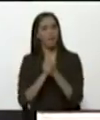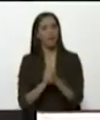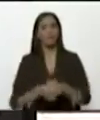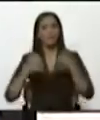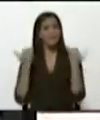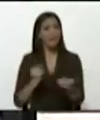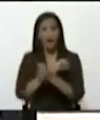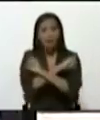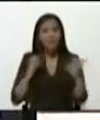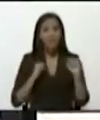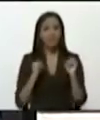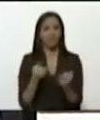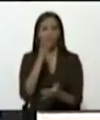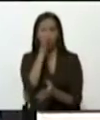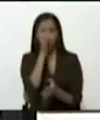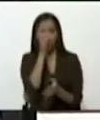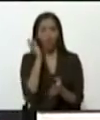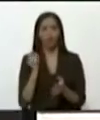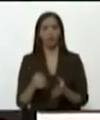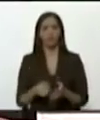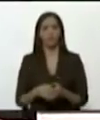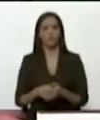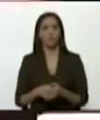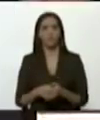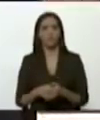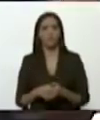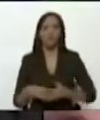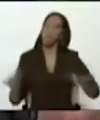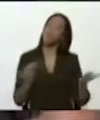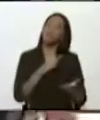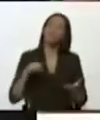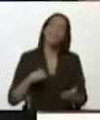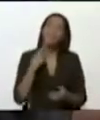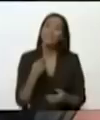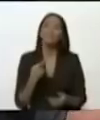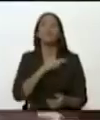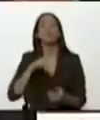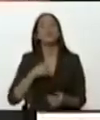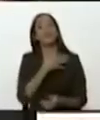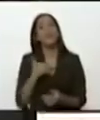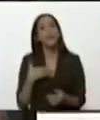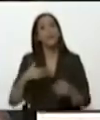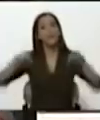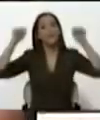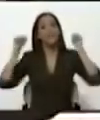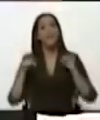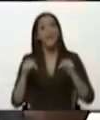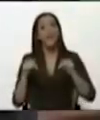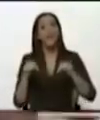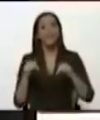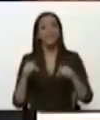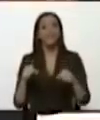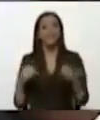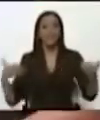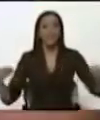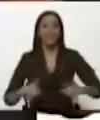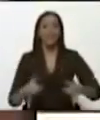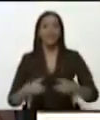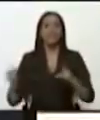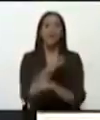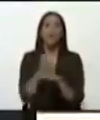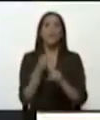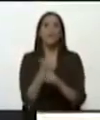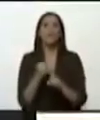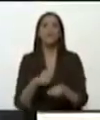tanta mamadera de gallo. Por eso nosotros decíamos, nosotros queremos que este intento de golpe sea un 11